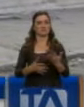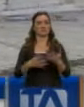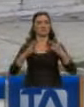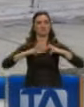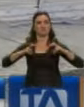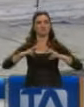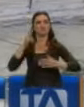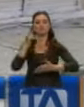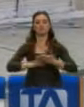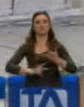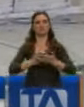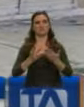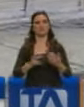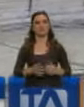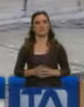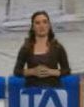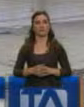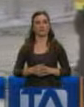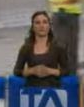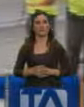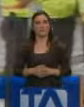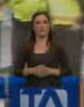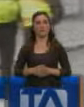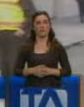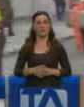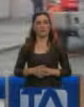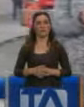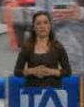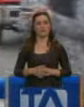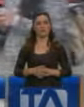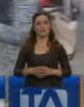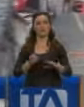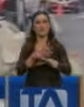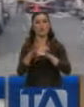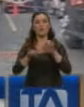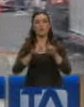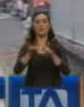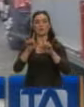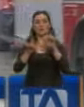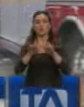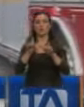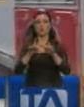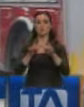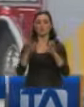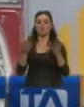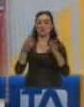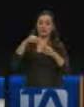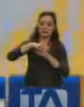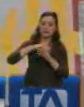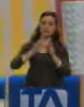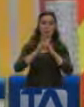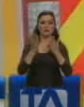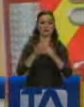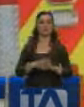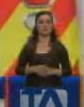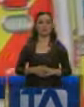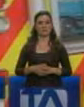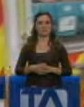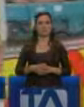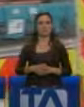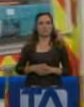del suceso y determinaremos cuál fue la causa exacta. ¿Cuáles son las recomendaciones en este momento para aquellos que no han salido de su casa o para aquellos que también han sido afectados?